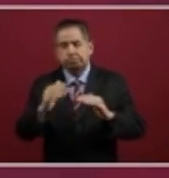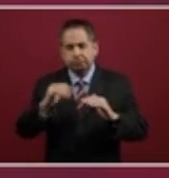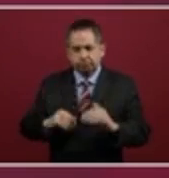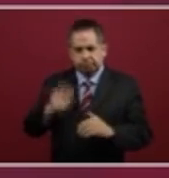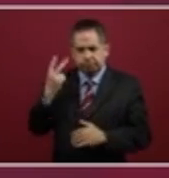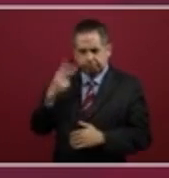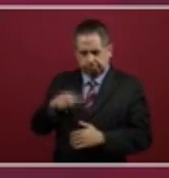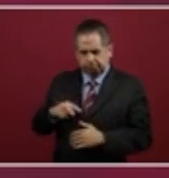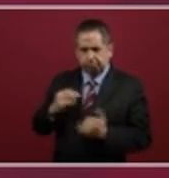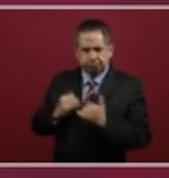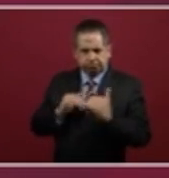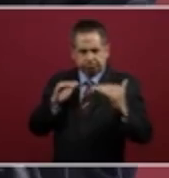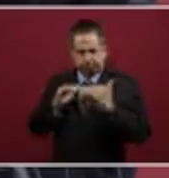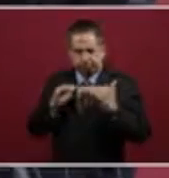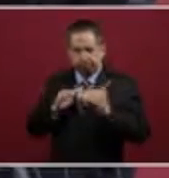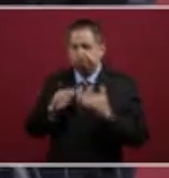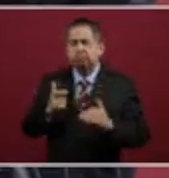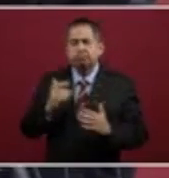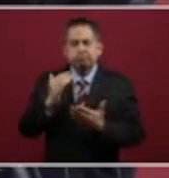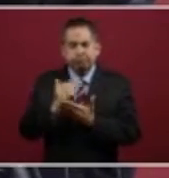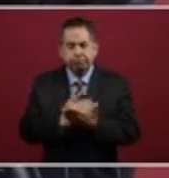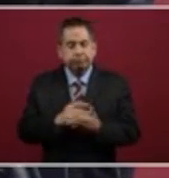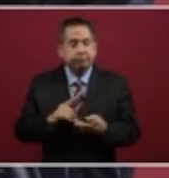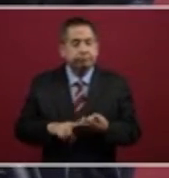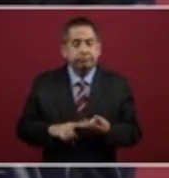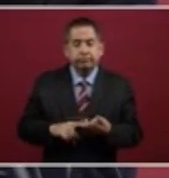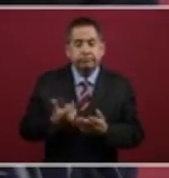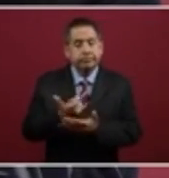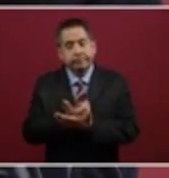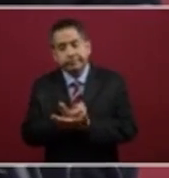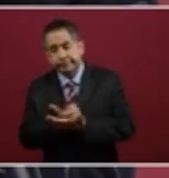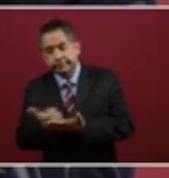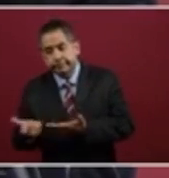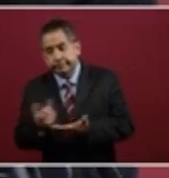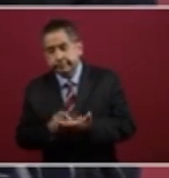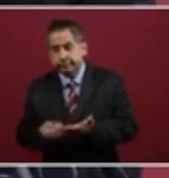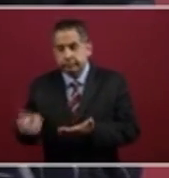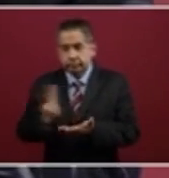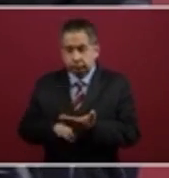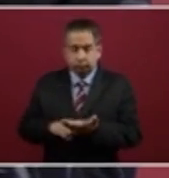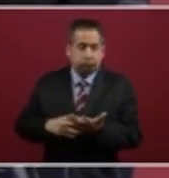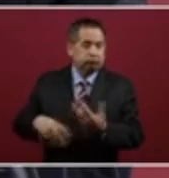estadounidense, y aumentó el salario mínimo al doble. Es un trato